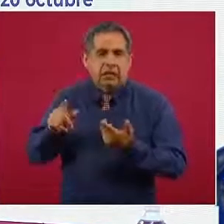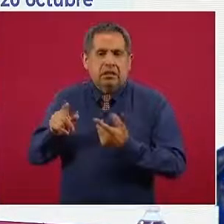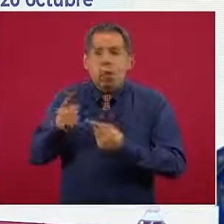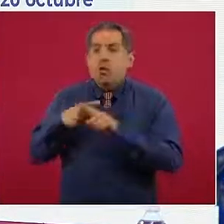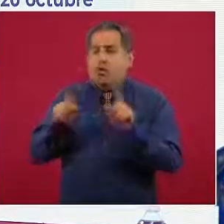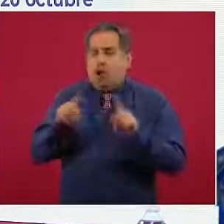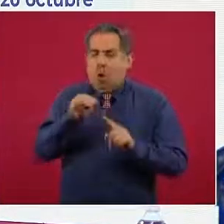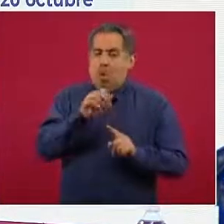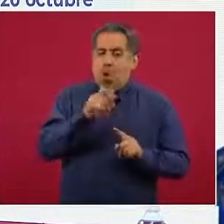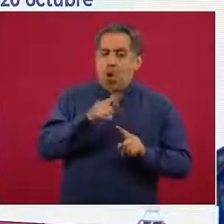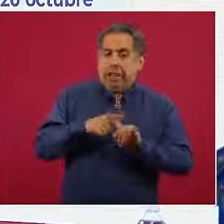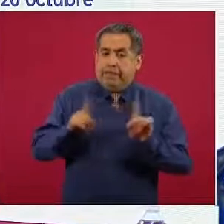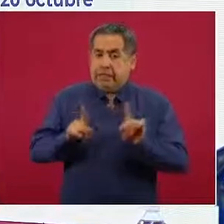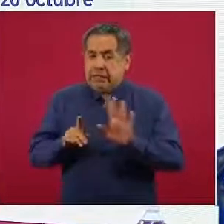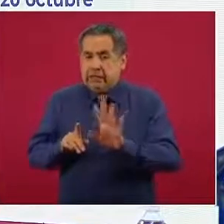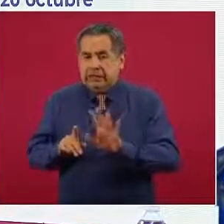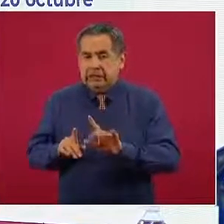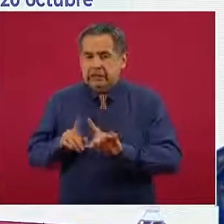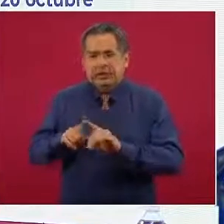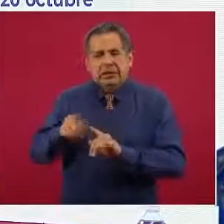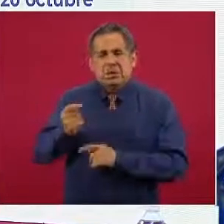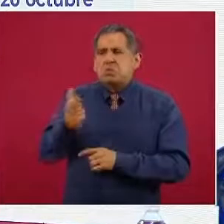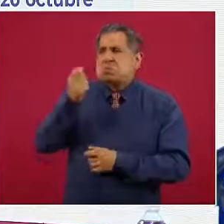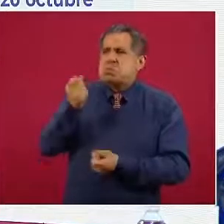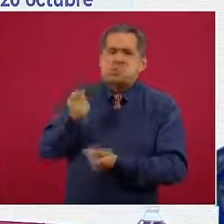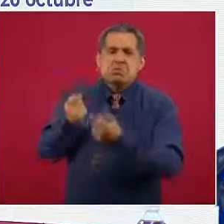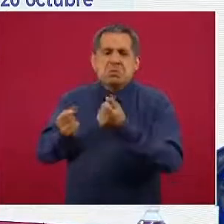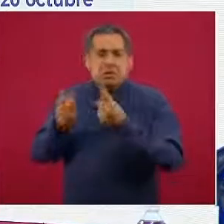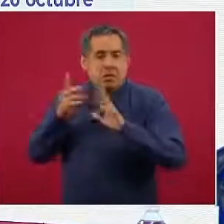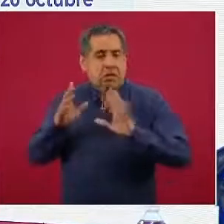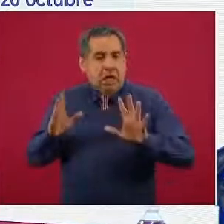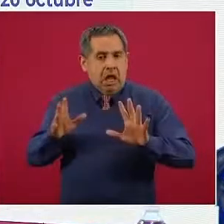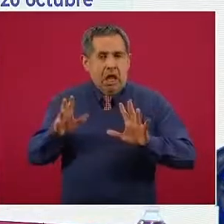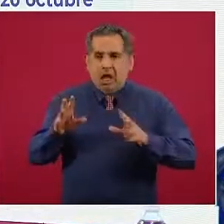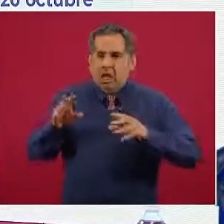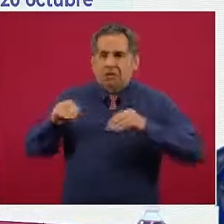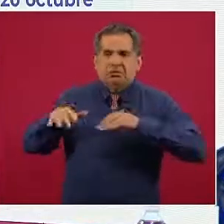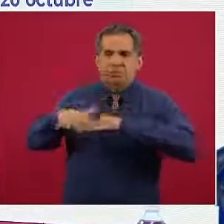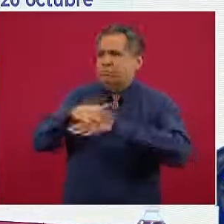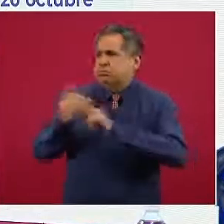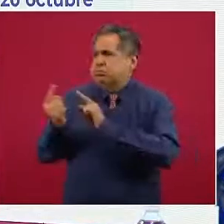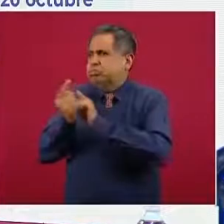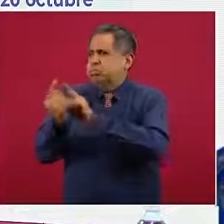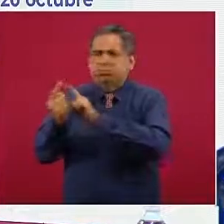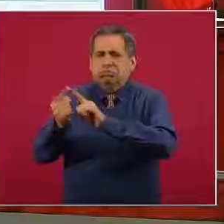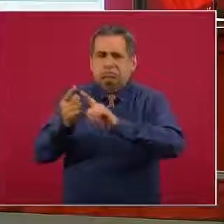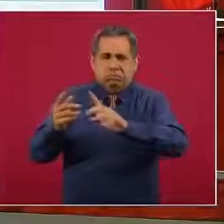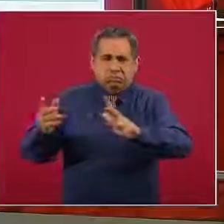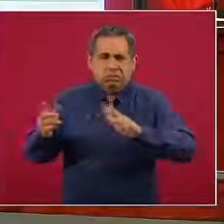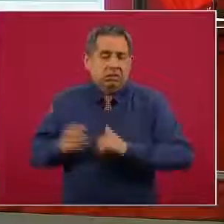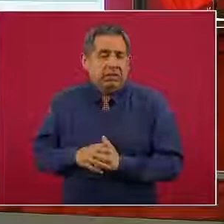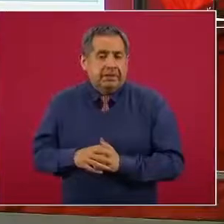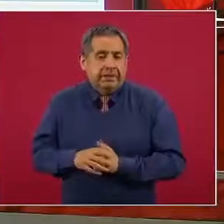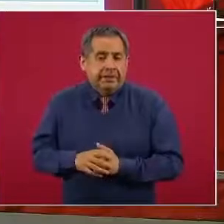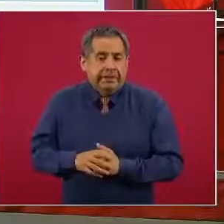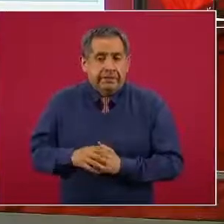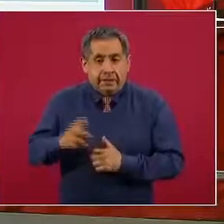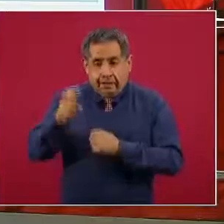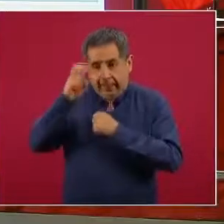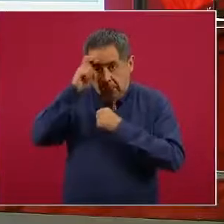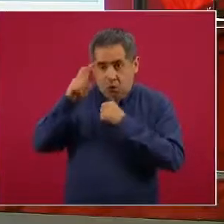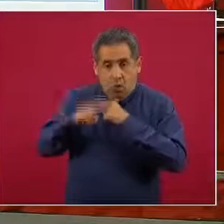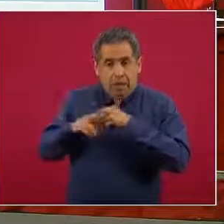excepto Mongolia, que estaba como casos esporádicos, estaba en conglomerados de casos. Una parte de